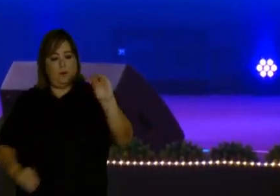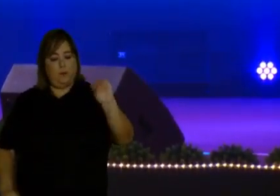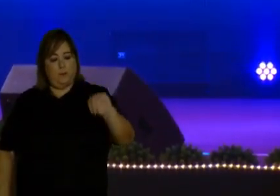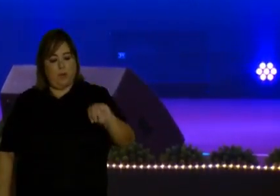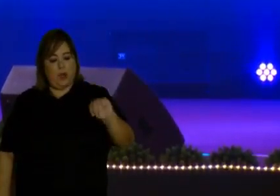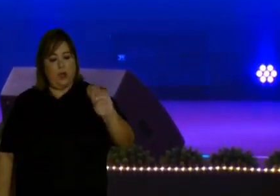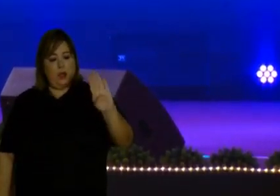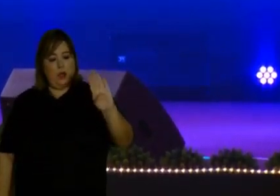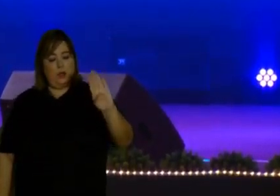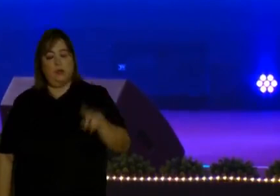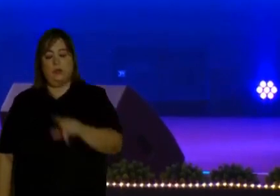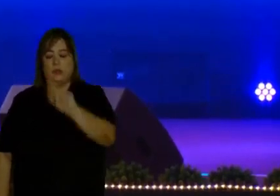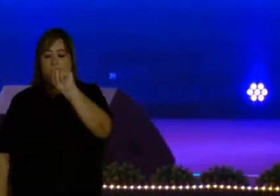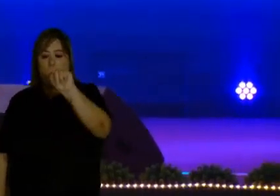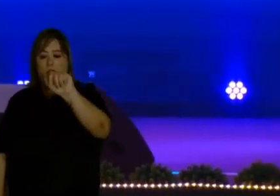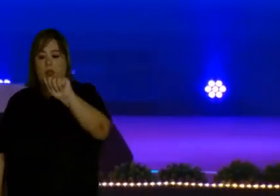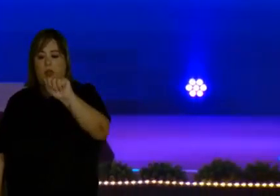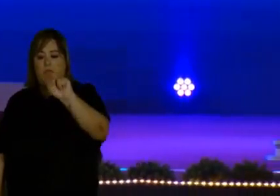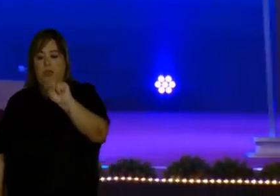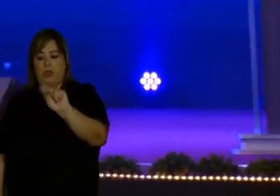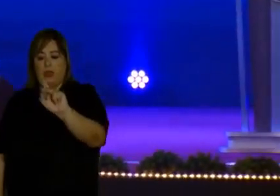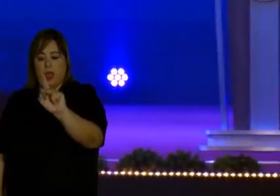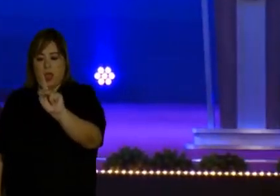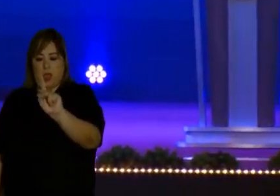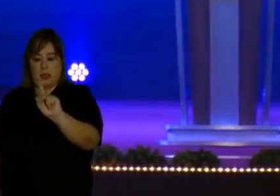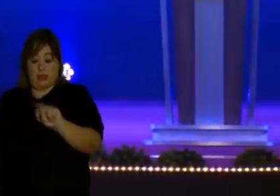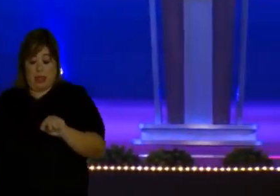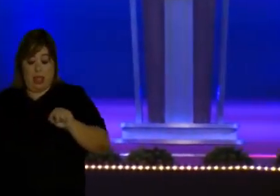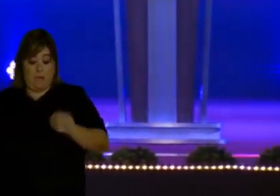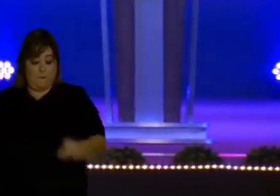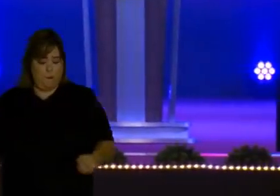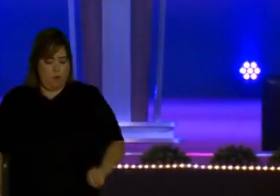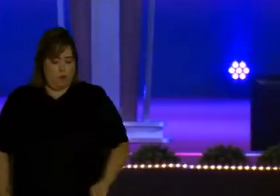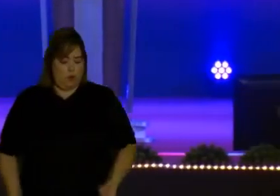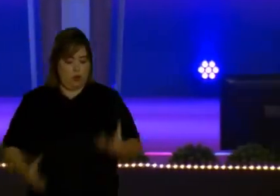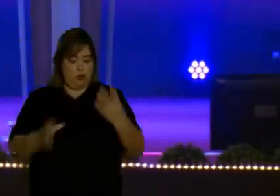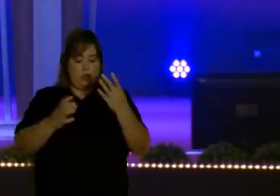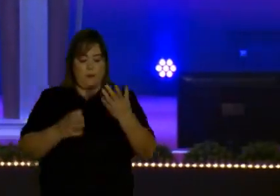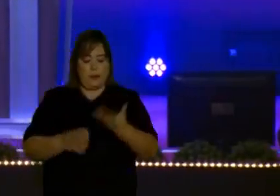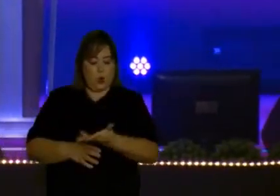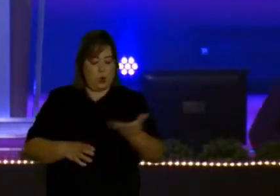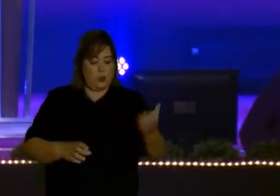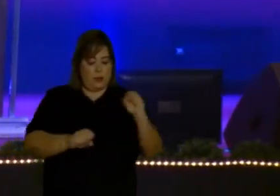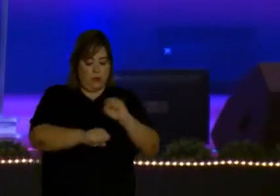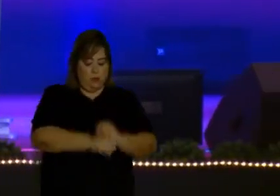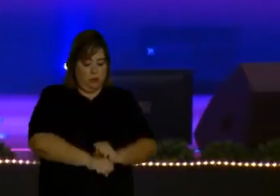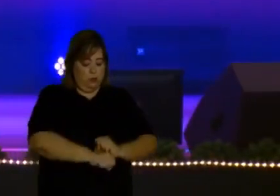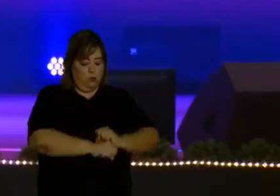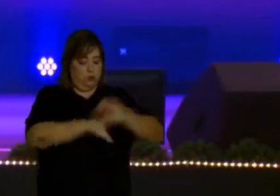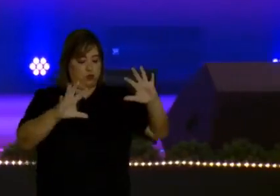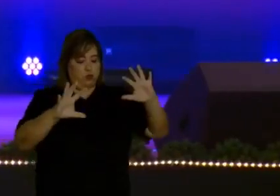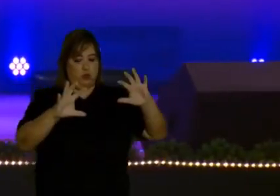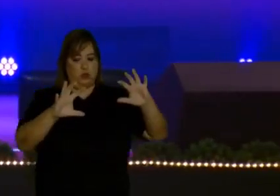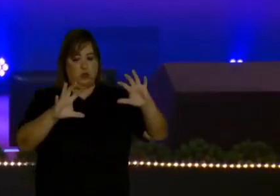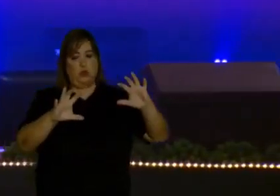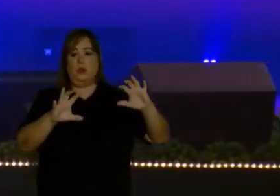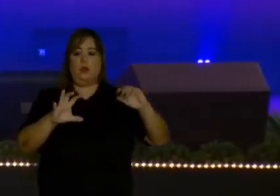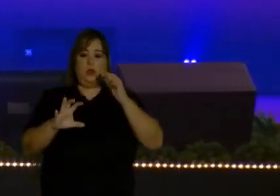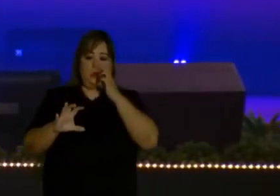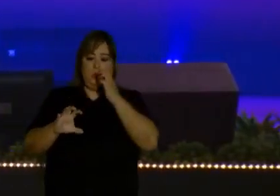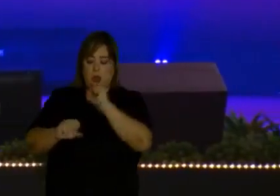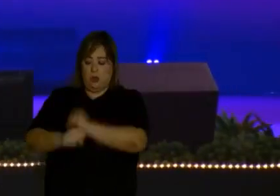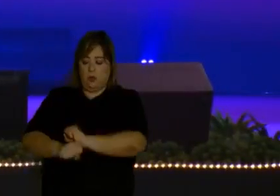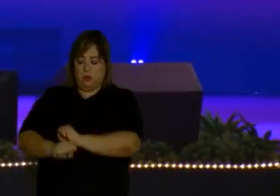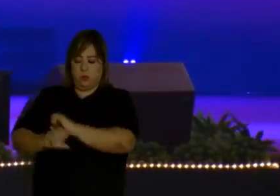y había suficientes explosivos para dañar la ciudad completa, porque que no sea una ciudad muy